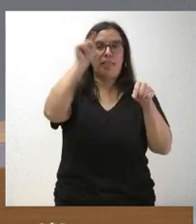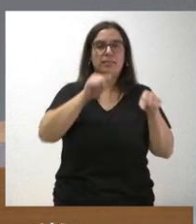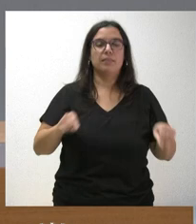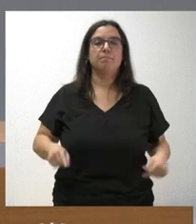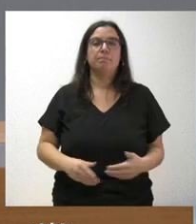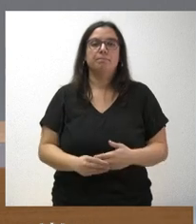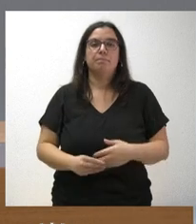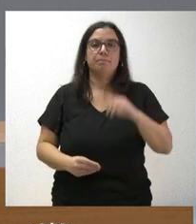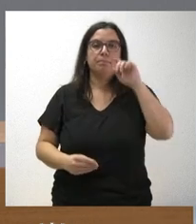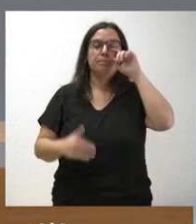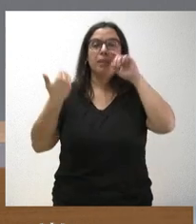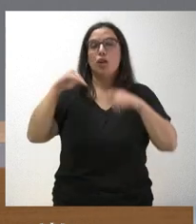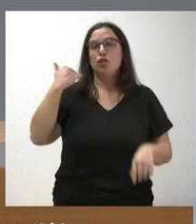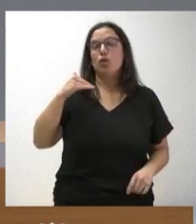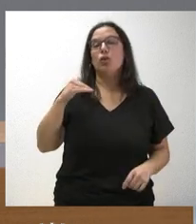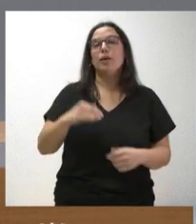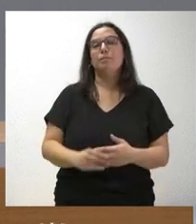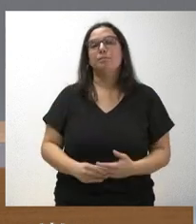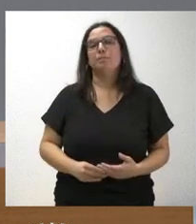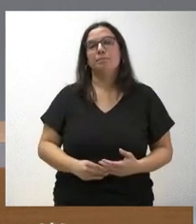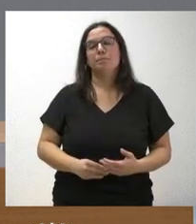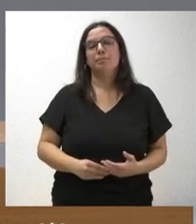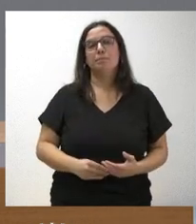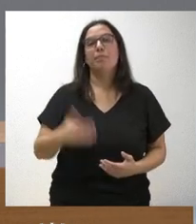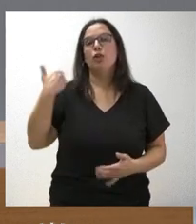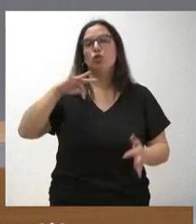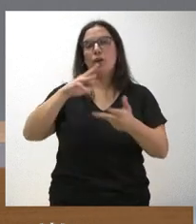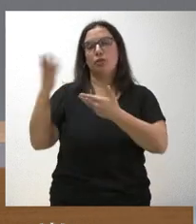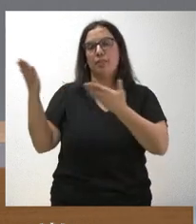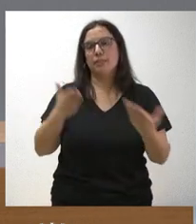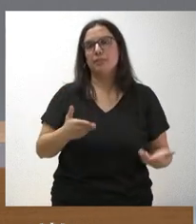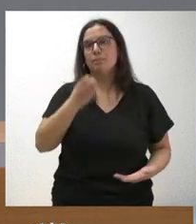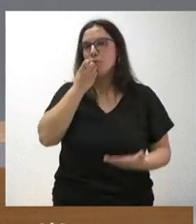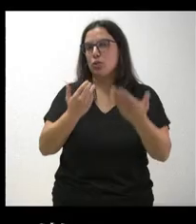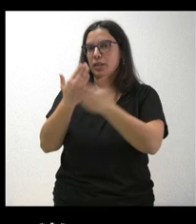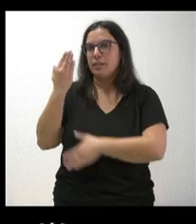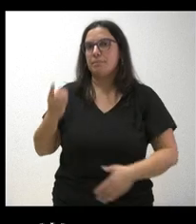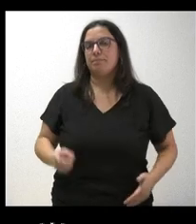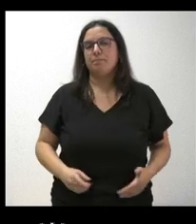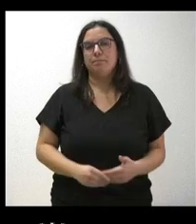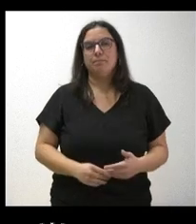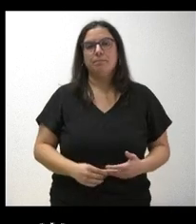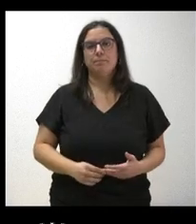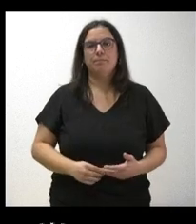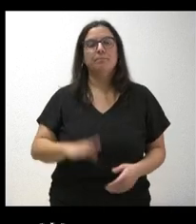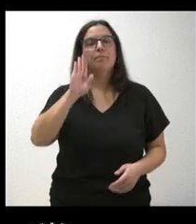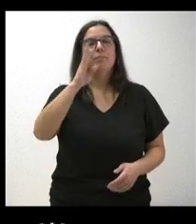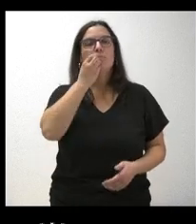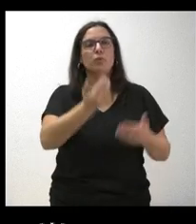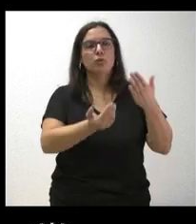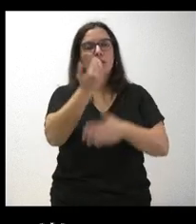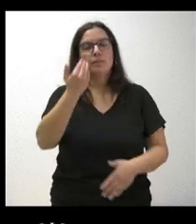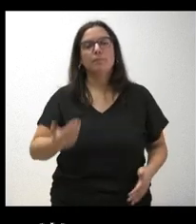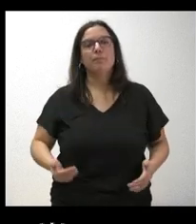lo abrimos en Soria con iar Ortega de Soria noticias iar Buenos días Hola Buenos